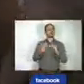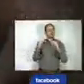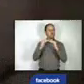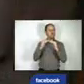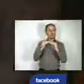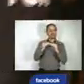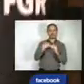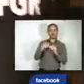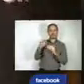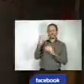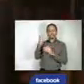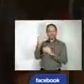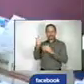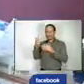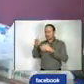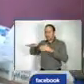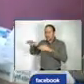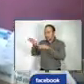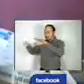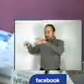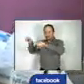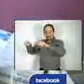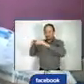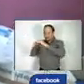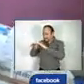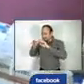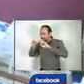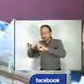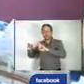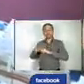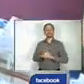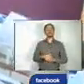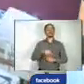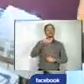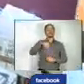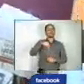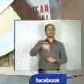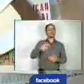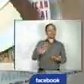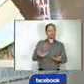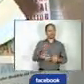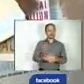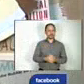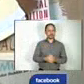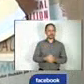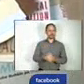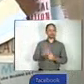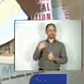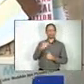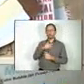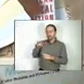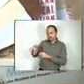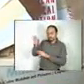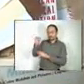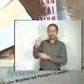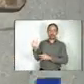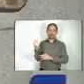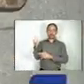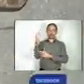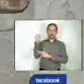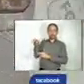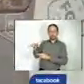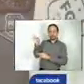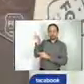de 3 sociedades y culminamos ahora con el hallazgo del helicóptero,